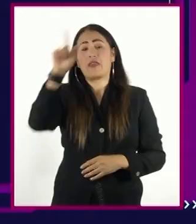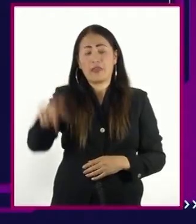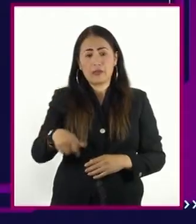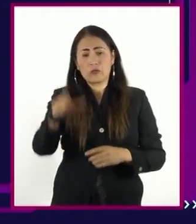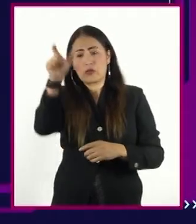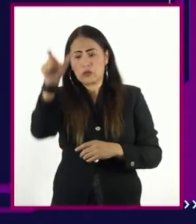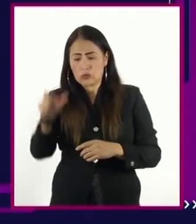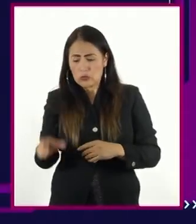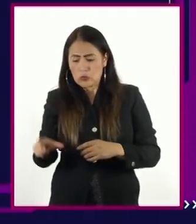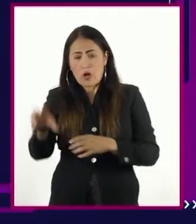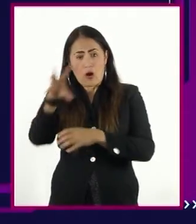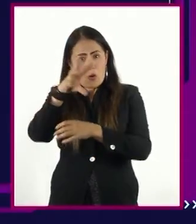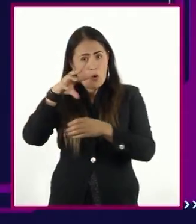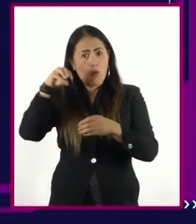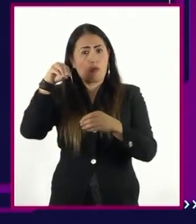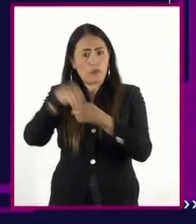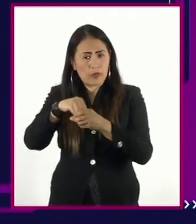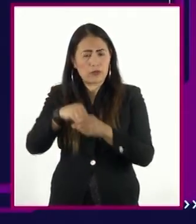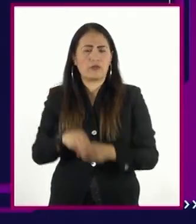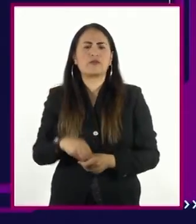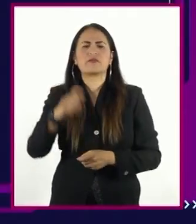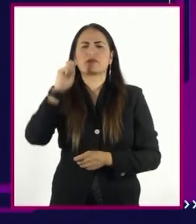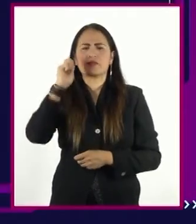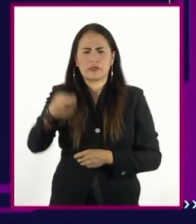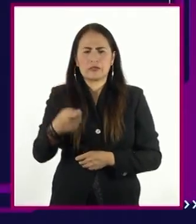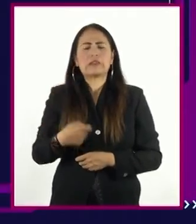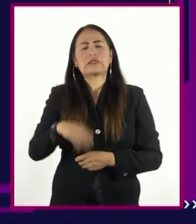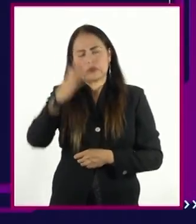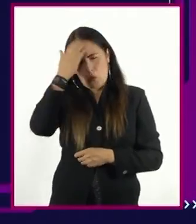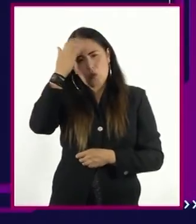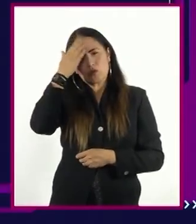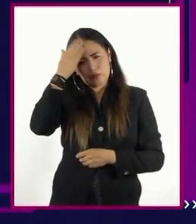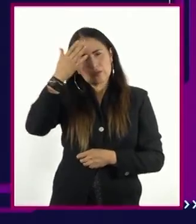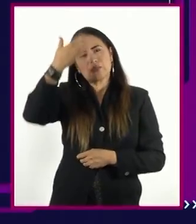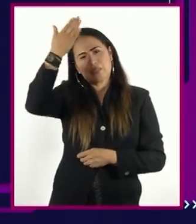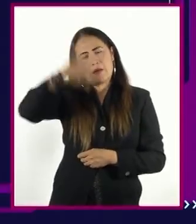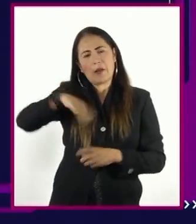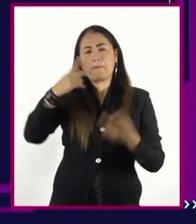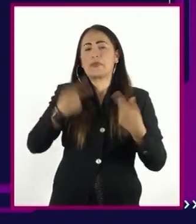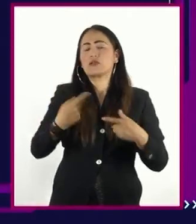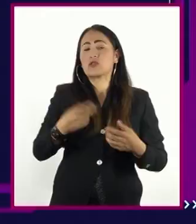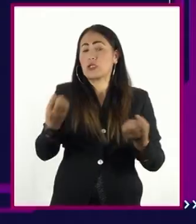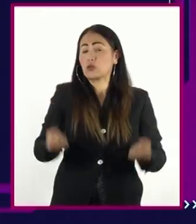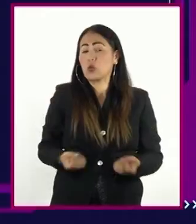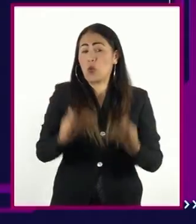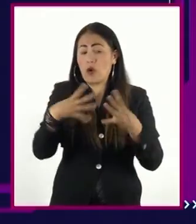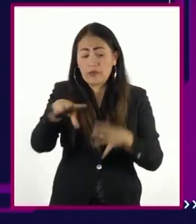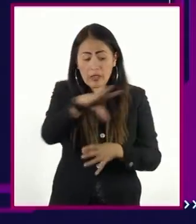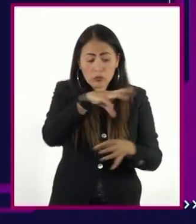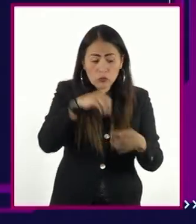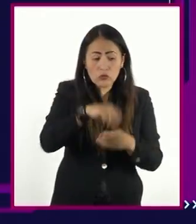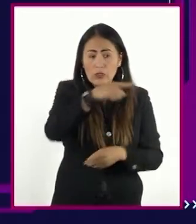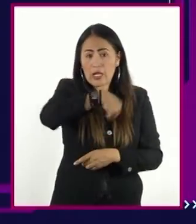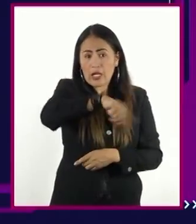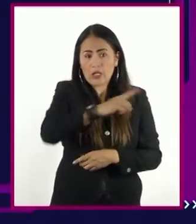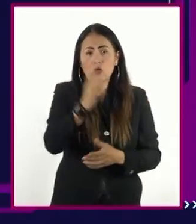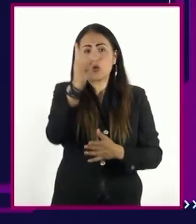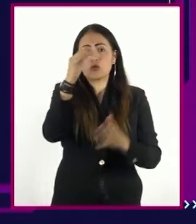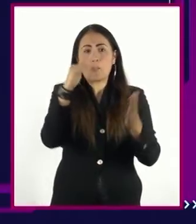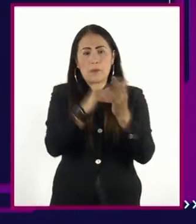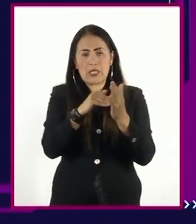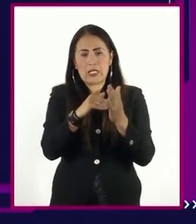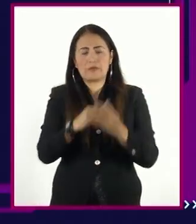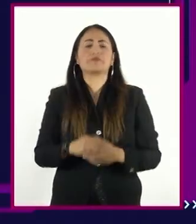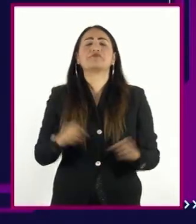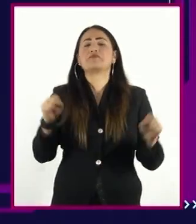total. En este caso, el único que conocemos es el total de personas encuestadas, que fueron 1000, y el de